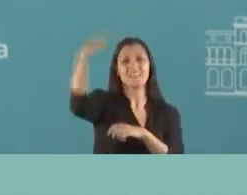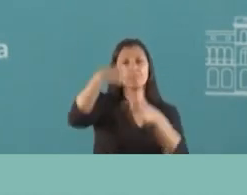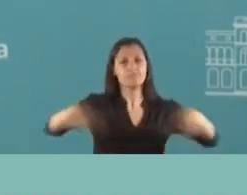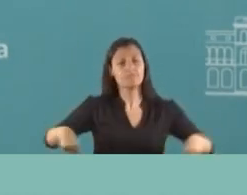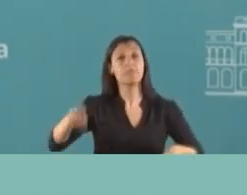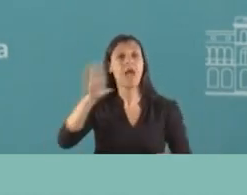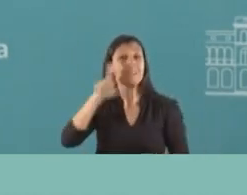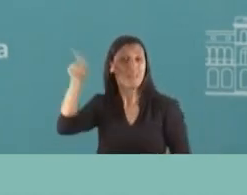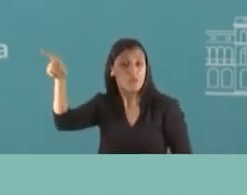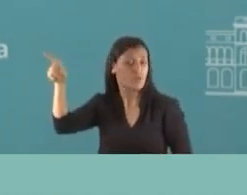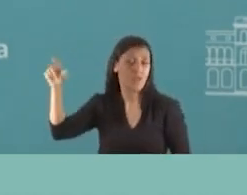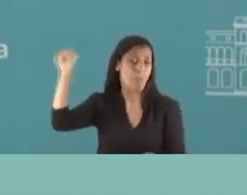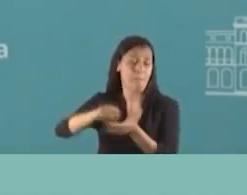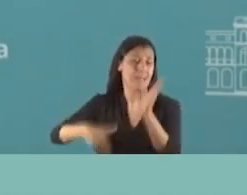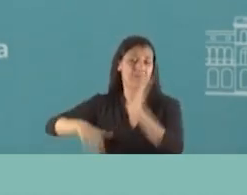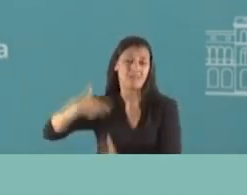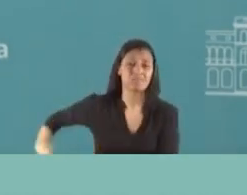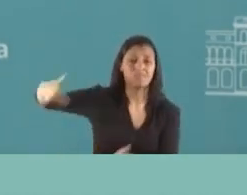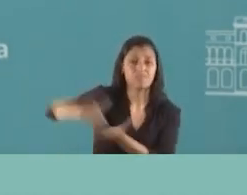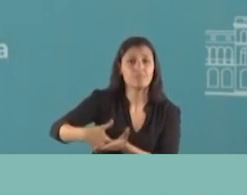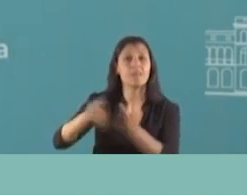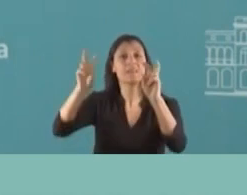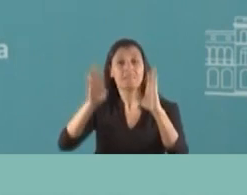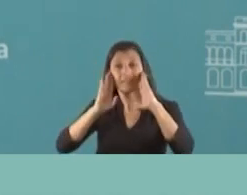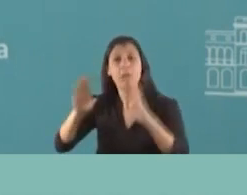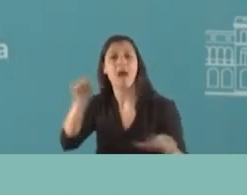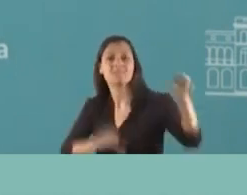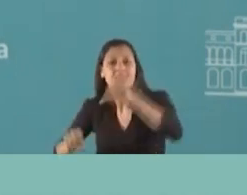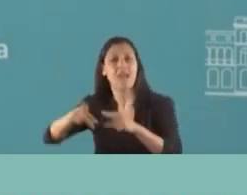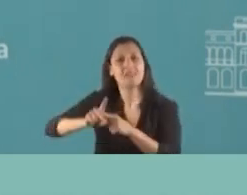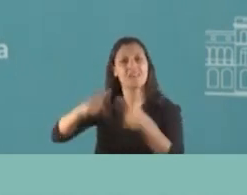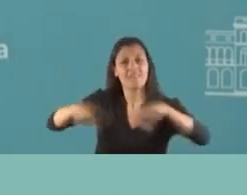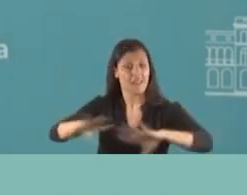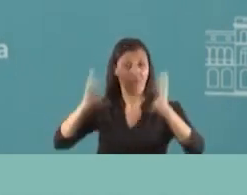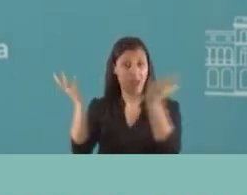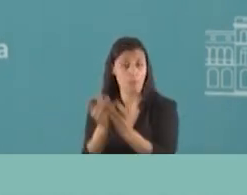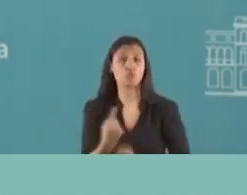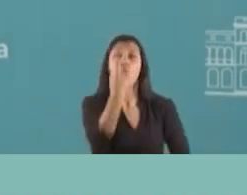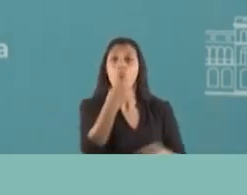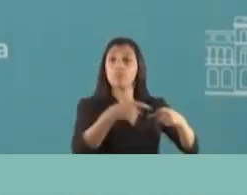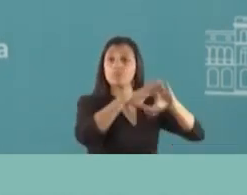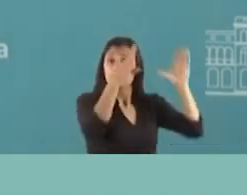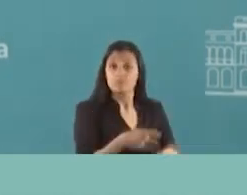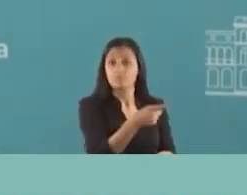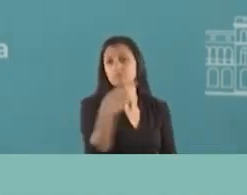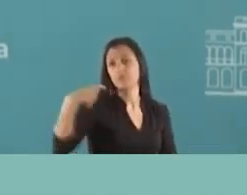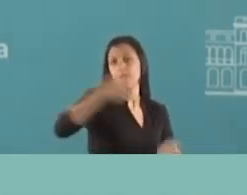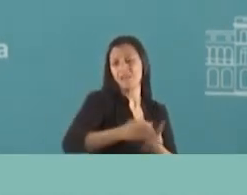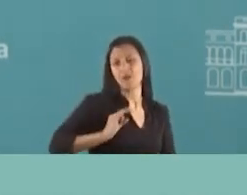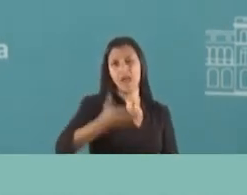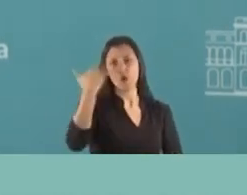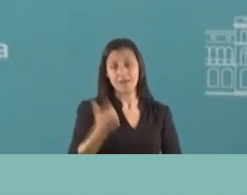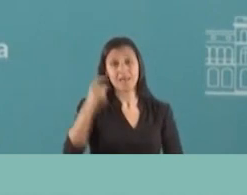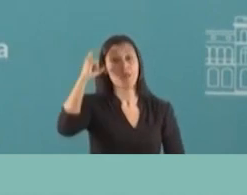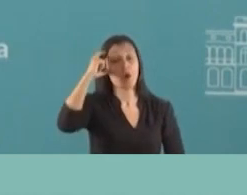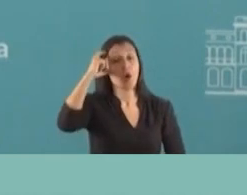es el país que más inversión tiene en ciencia y técnica del mundo que solamente una de las agencias Tuvo una inversión el año pasado de